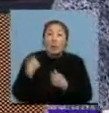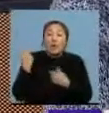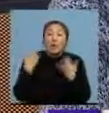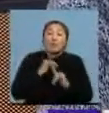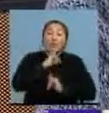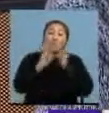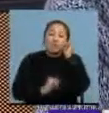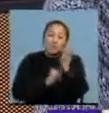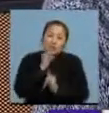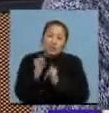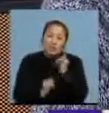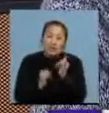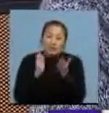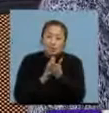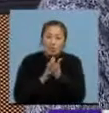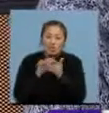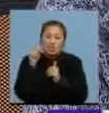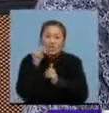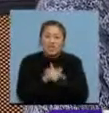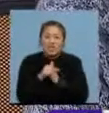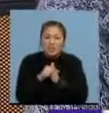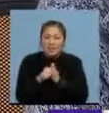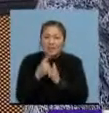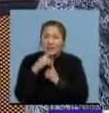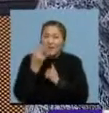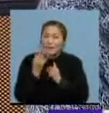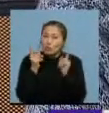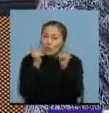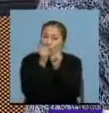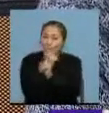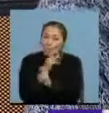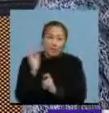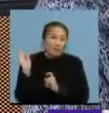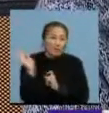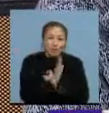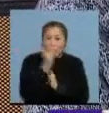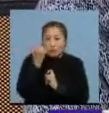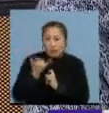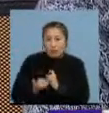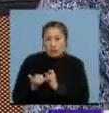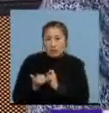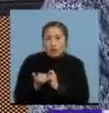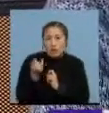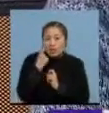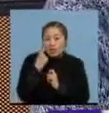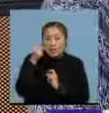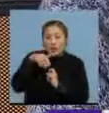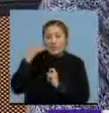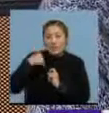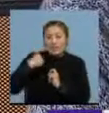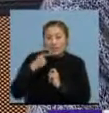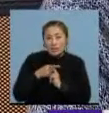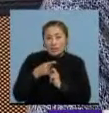explicar esta situación que la verdad que es un gran problema que estamos viviendo los argentinos en